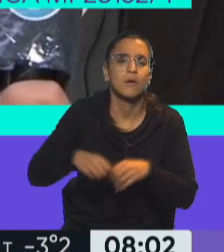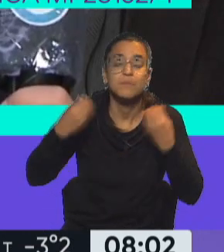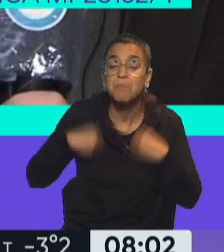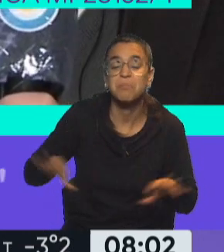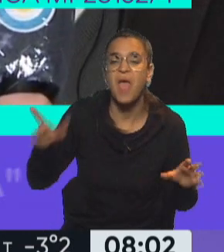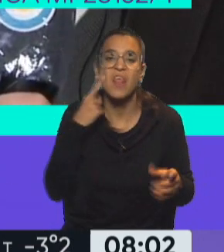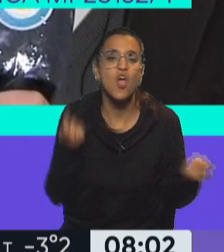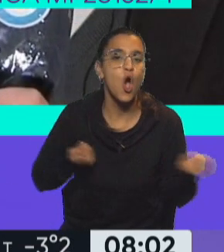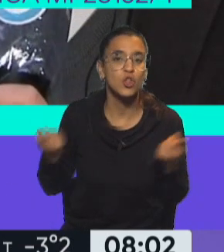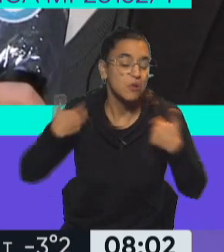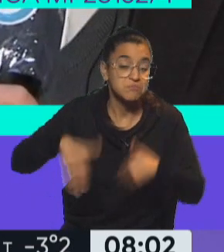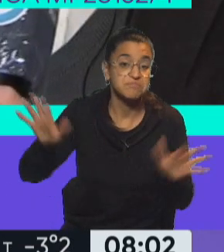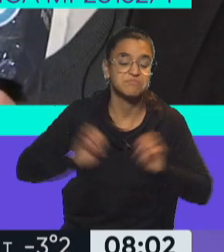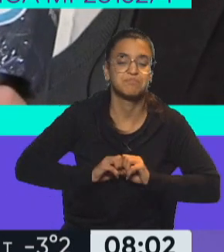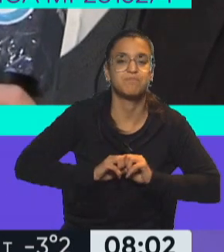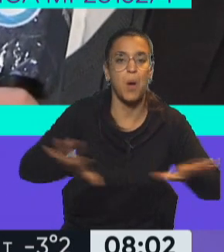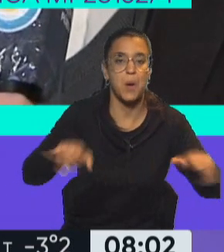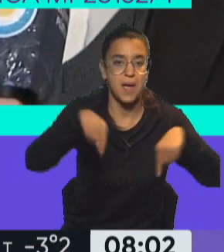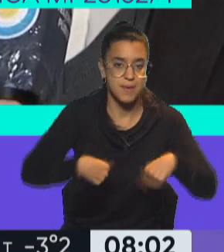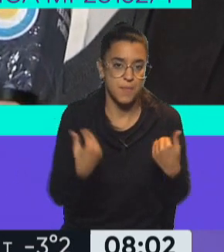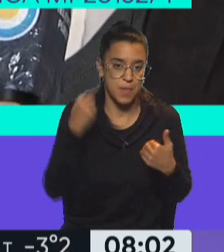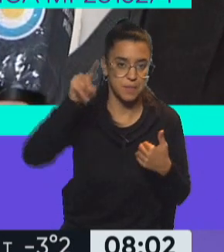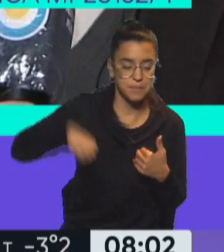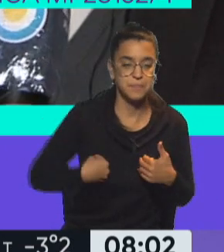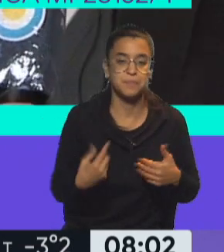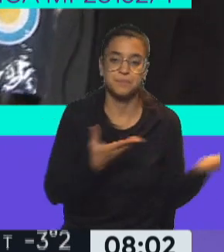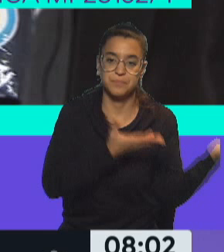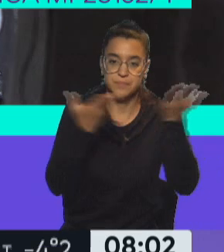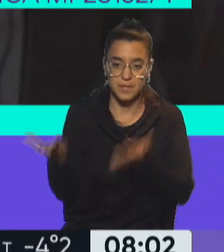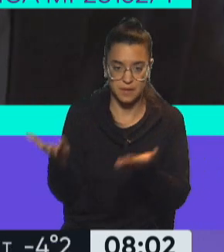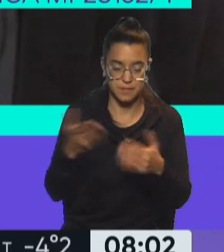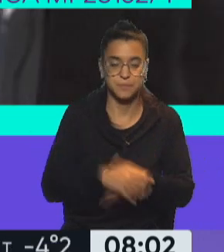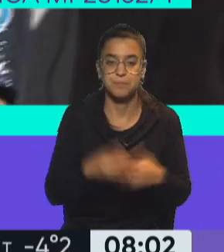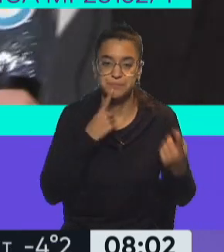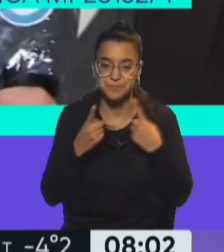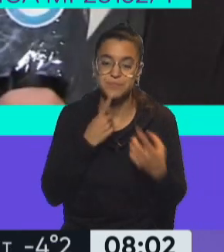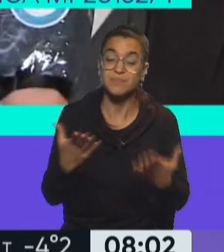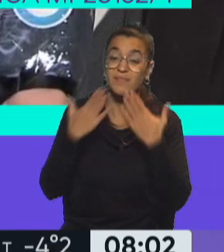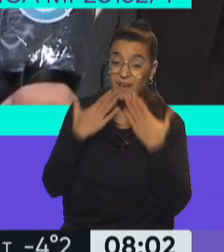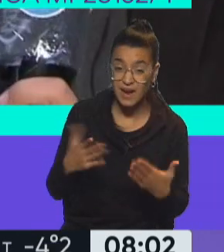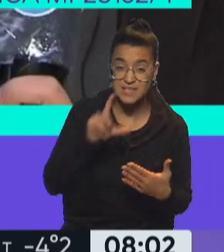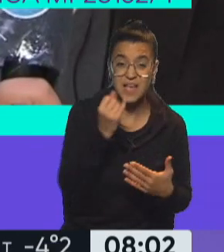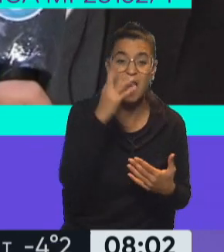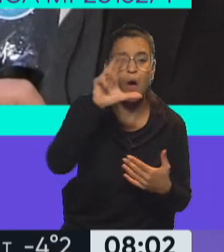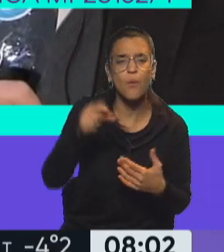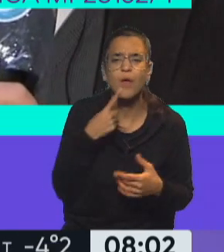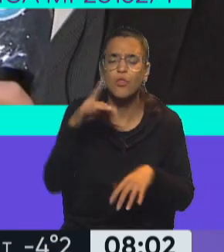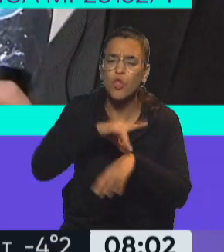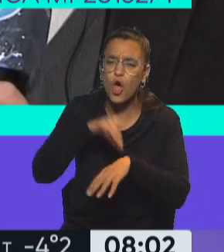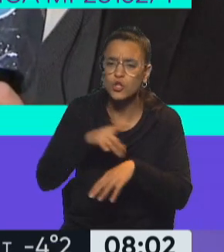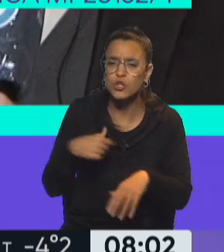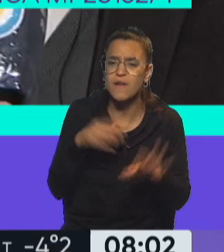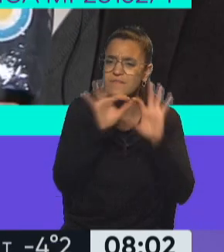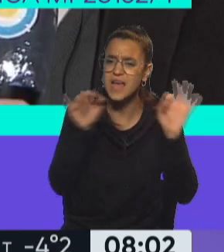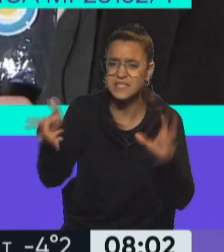el control de ellos. Y me parece que ahí es donde hay que centrar un poco más el tema. Pablo, Silvia, el doctor los está escuchando. Muchísimas gracias, Laura. Doctora Atienza, nos quedamos con una frase